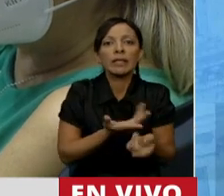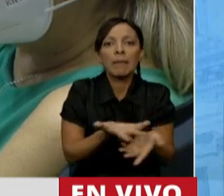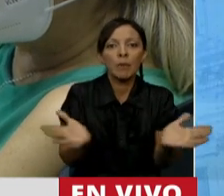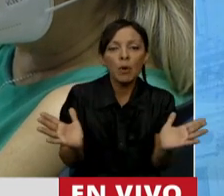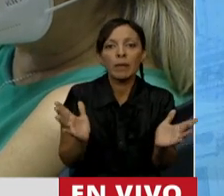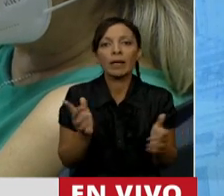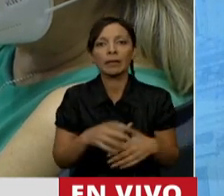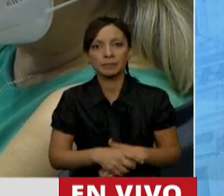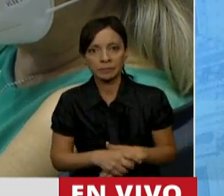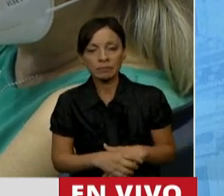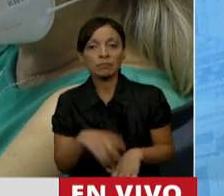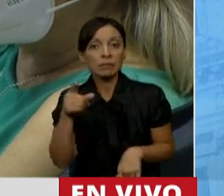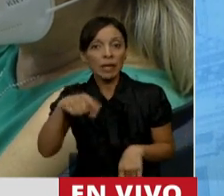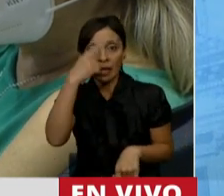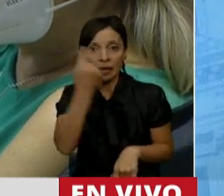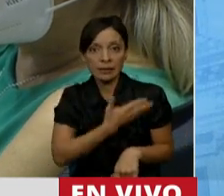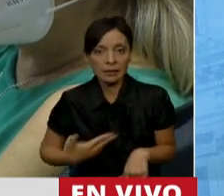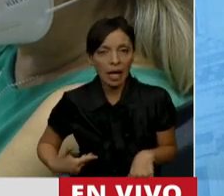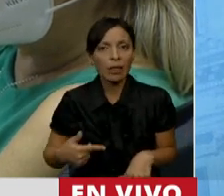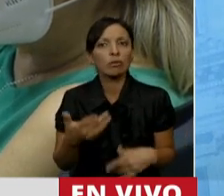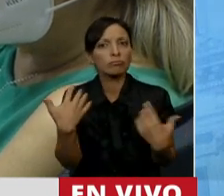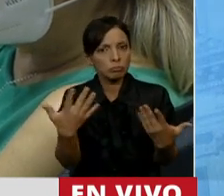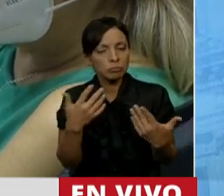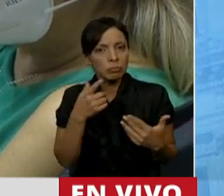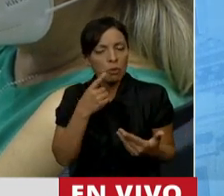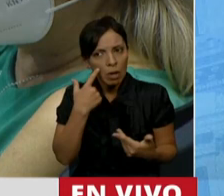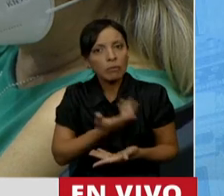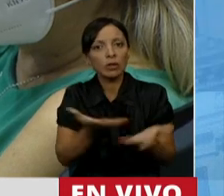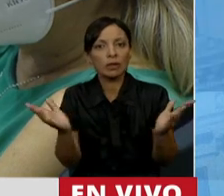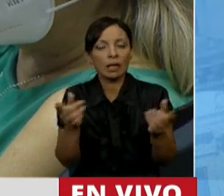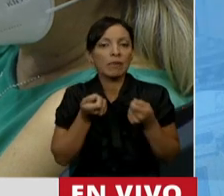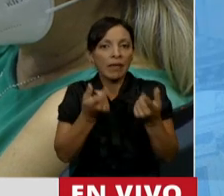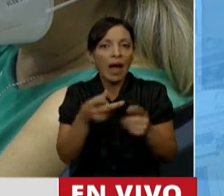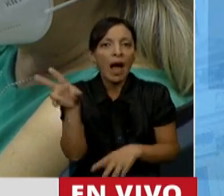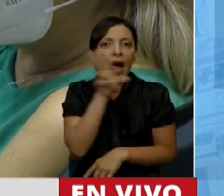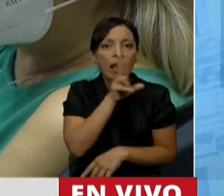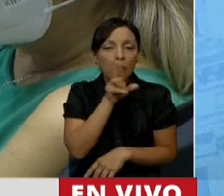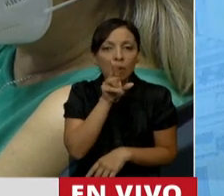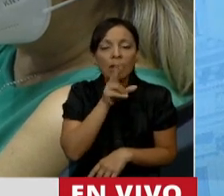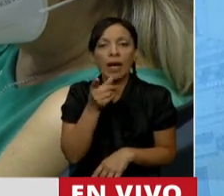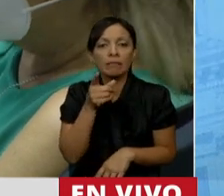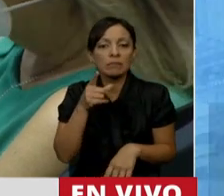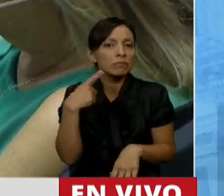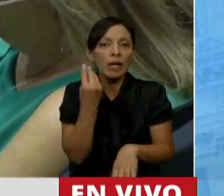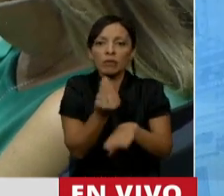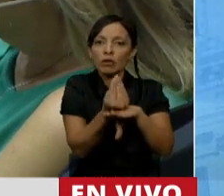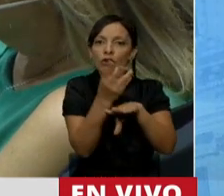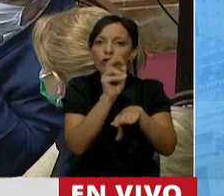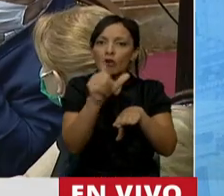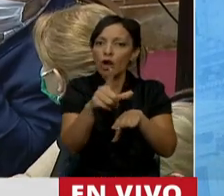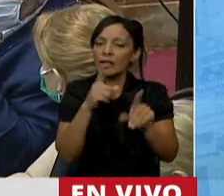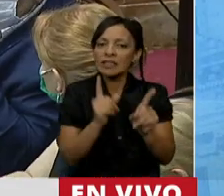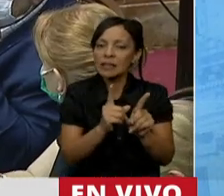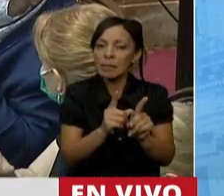Estado supo interpretar y que ponen a la mujer en el lugar en el que siempre debió estar, ese